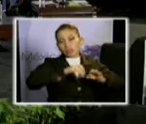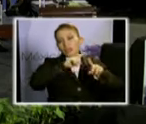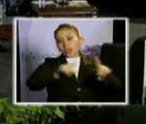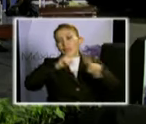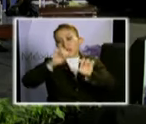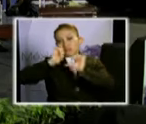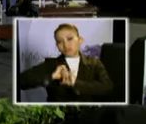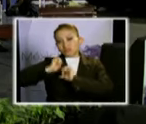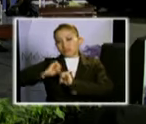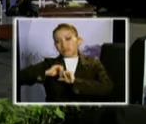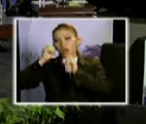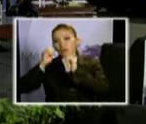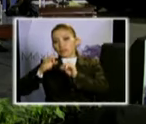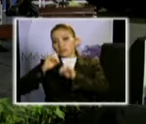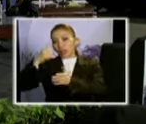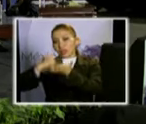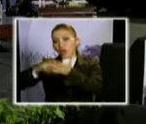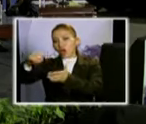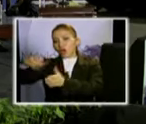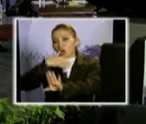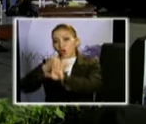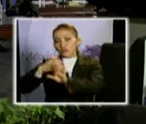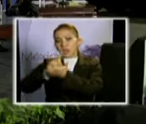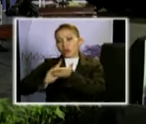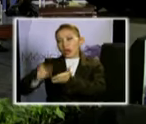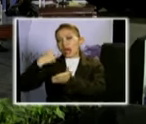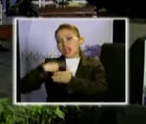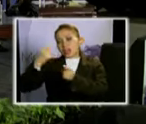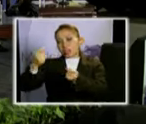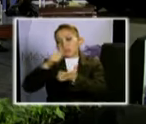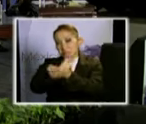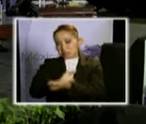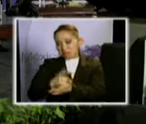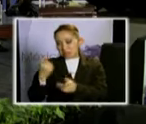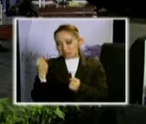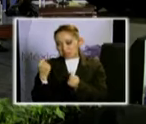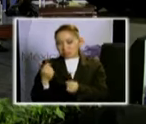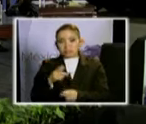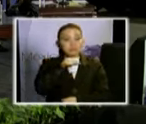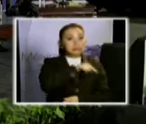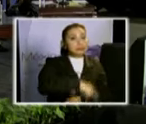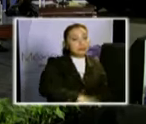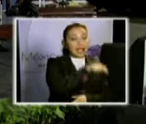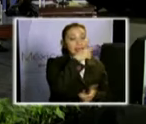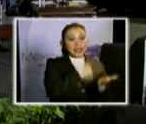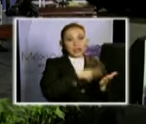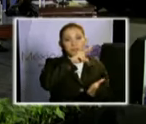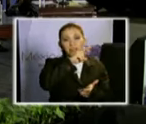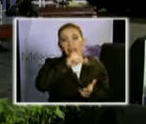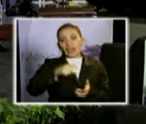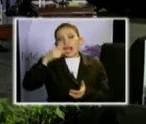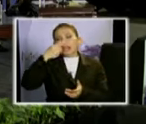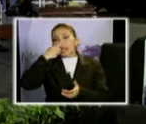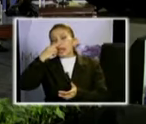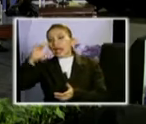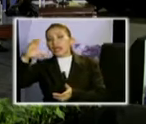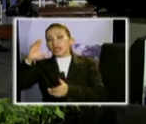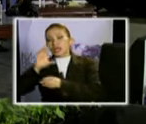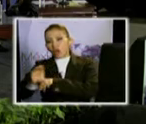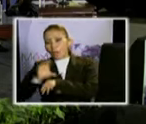diferentes cargos en la Oficina de las Naciones Unidas contra la Droga y el Delito, en la sede en Viena, en Nigeria y en Colombia.